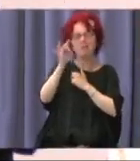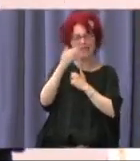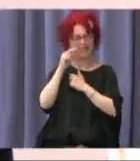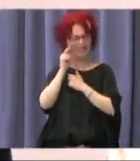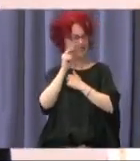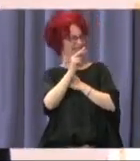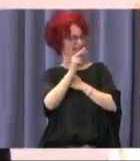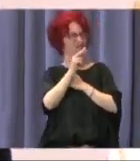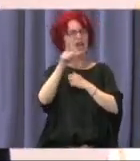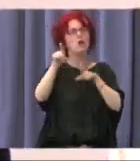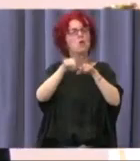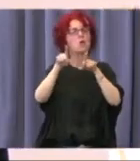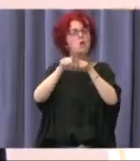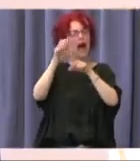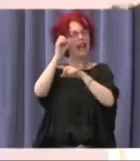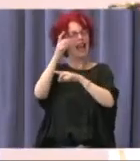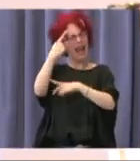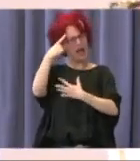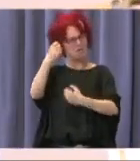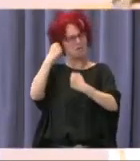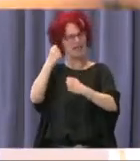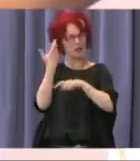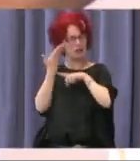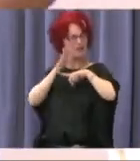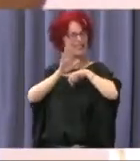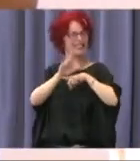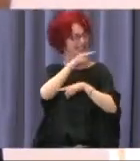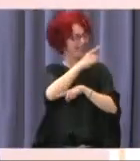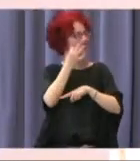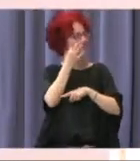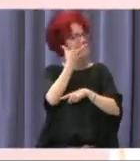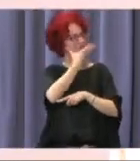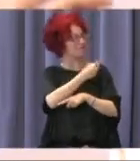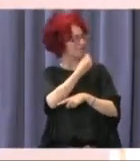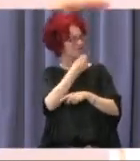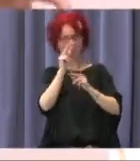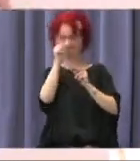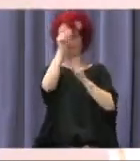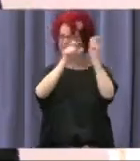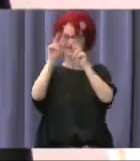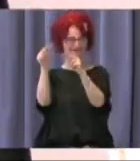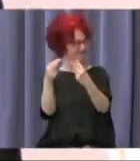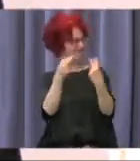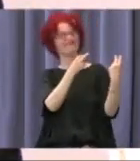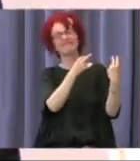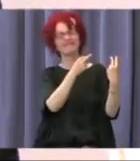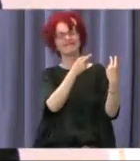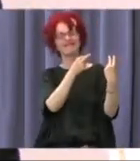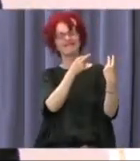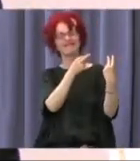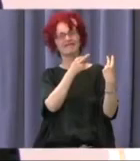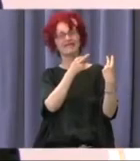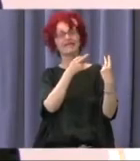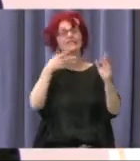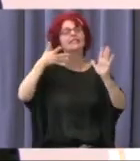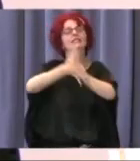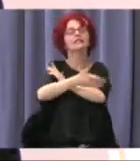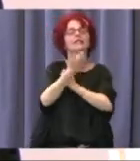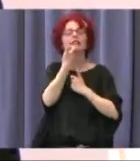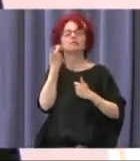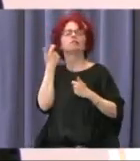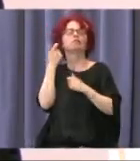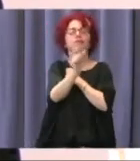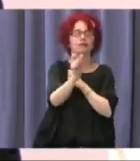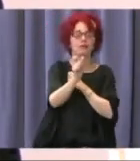Ellos están aquí como expertos y ella es esta chica mona, ¿no?, a la que todo el mundo mira, pues a pedestrillo. Eso se convierte en un insulto y no hacen un